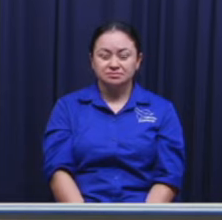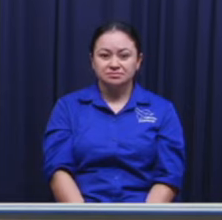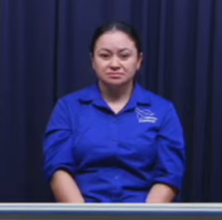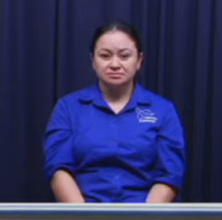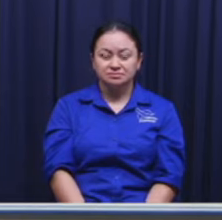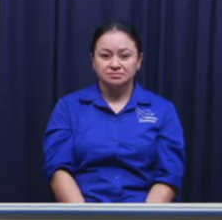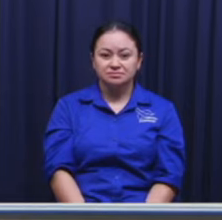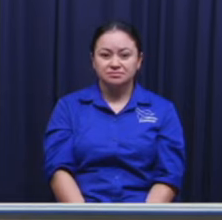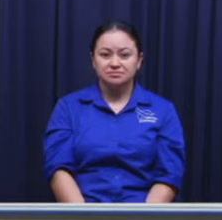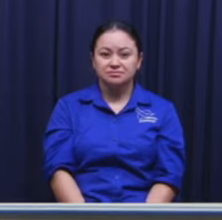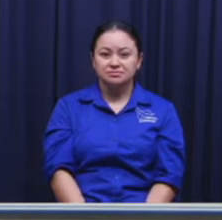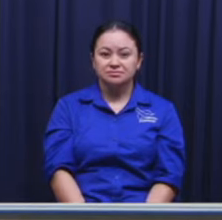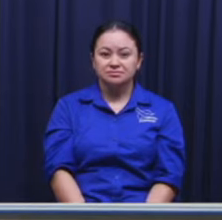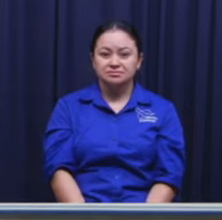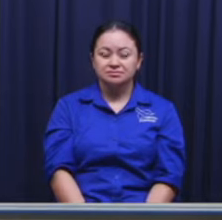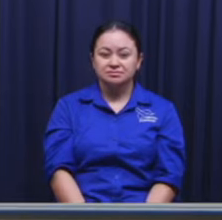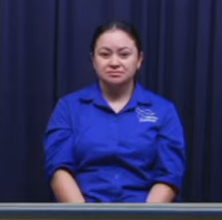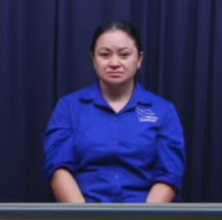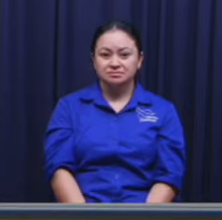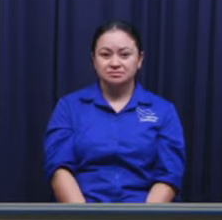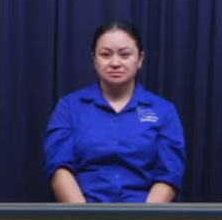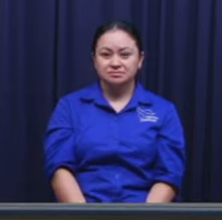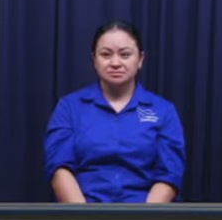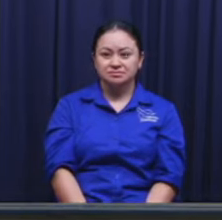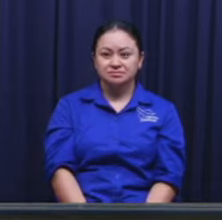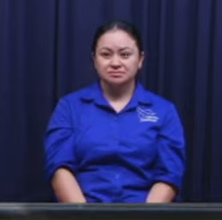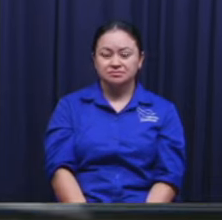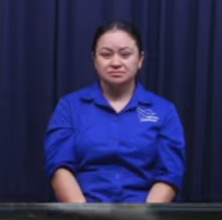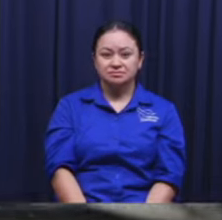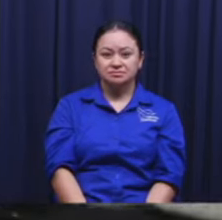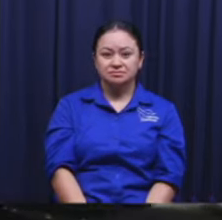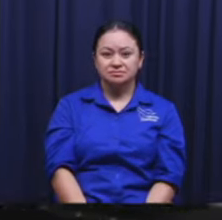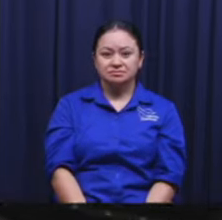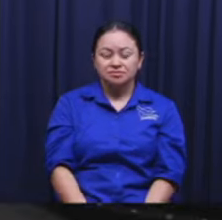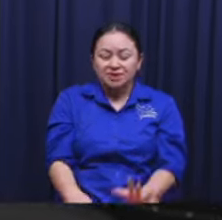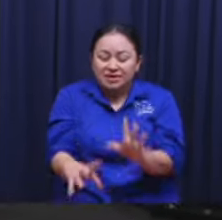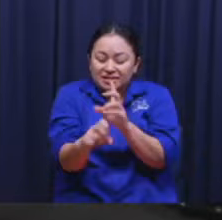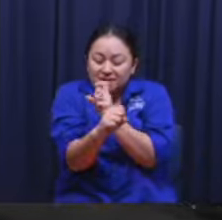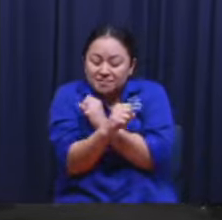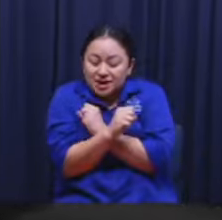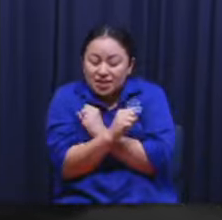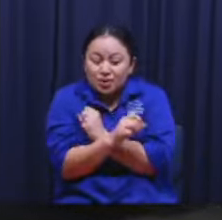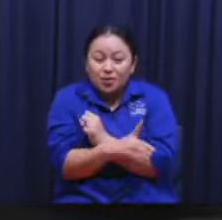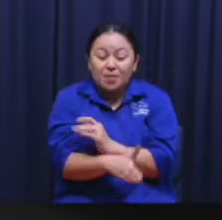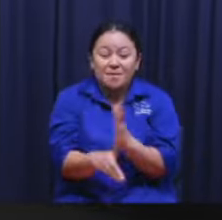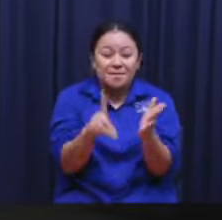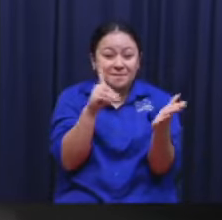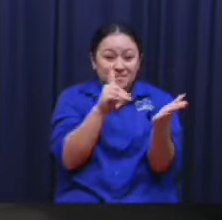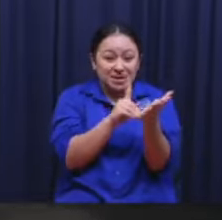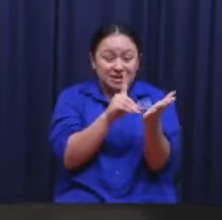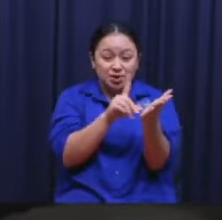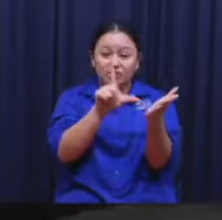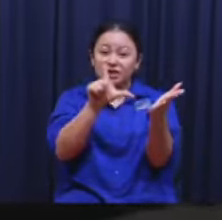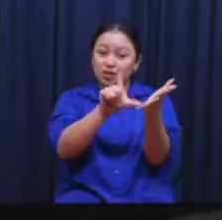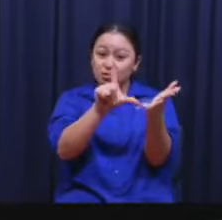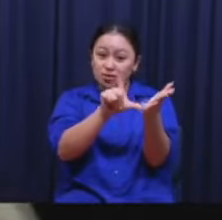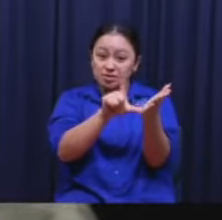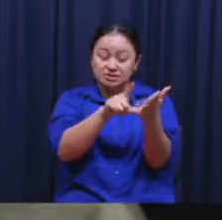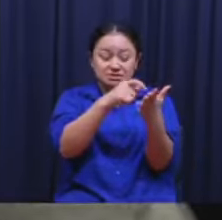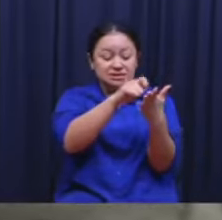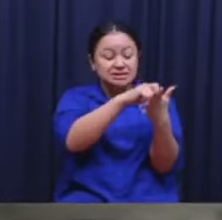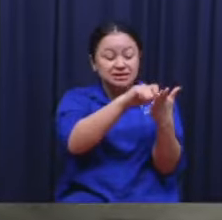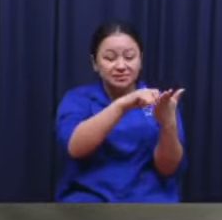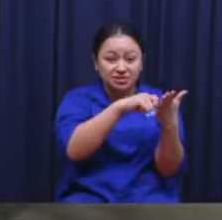donde el amado médico Lucas le está escribiendo a